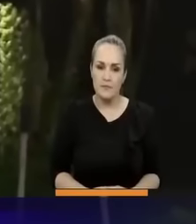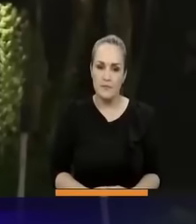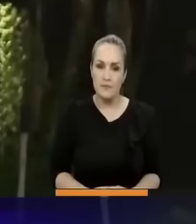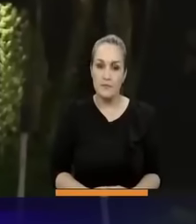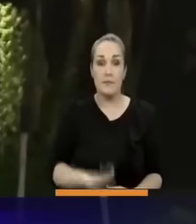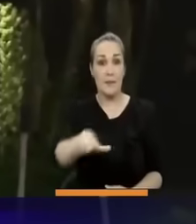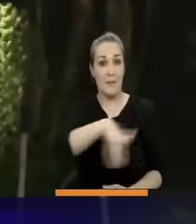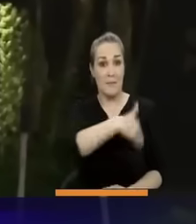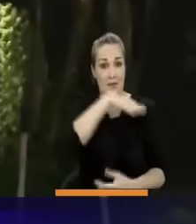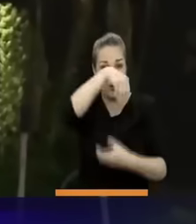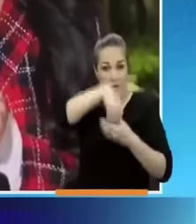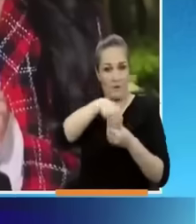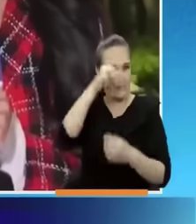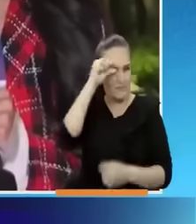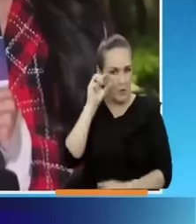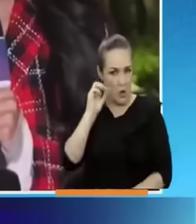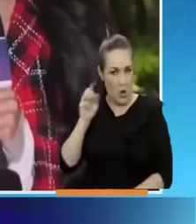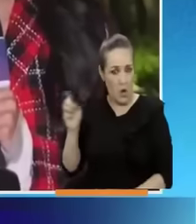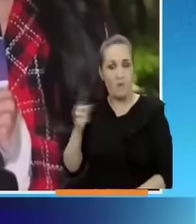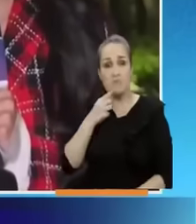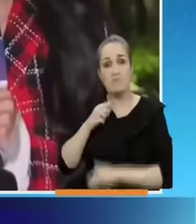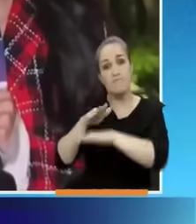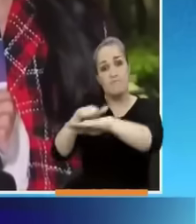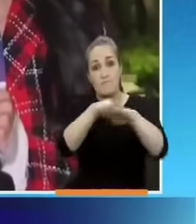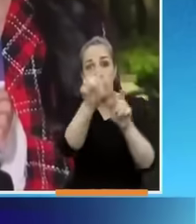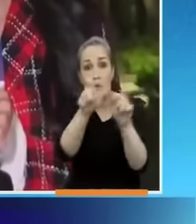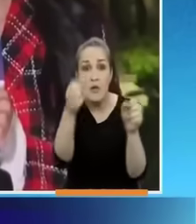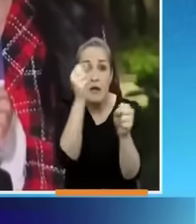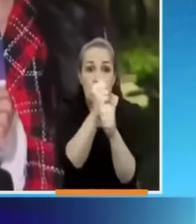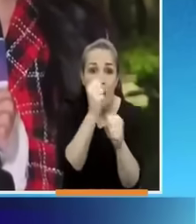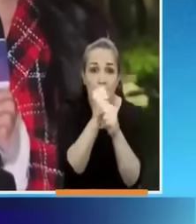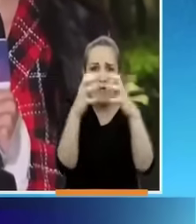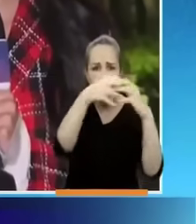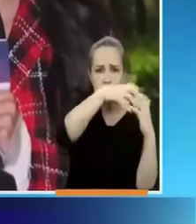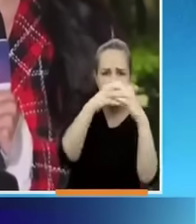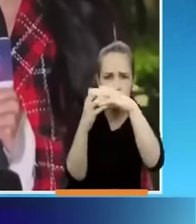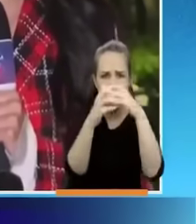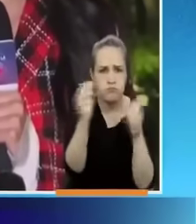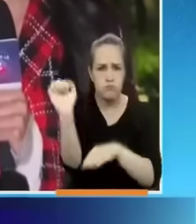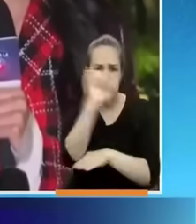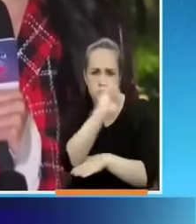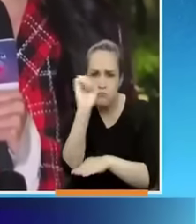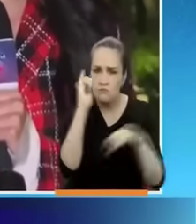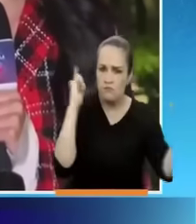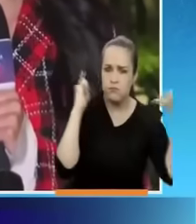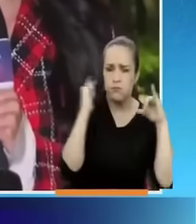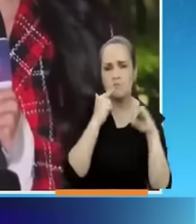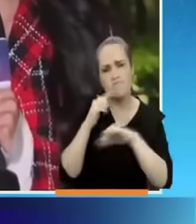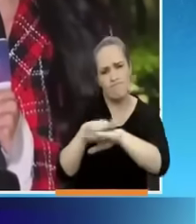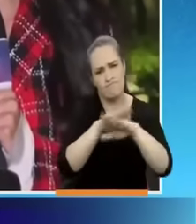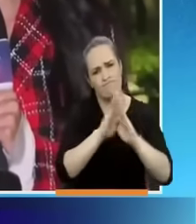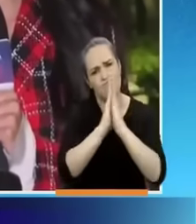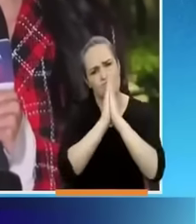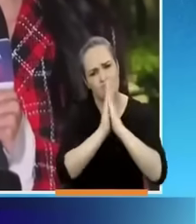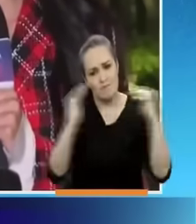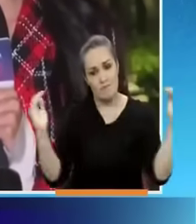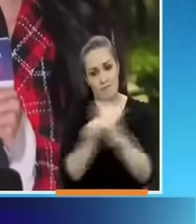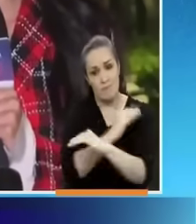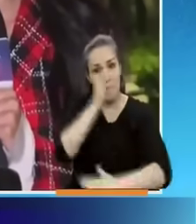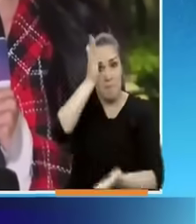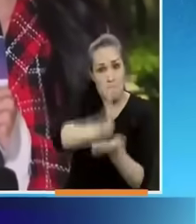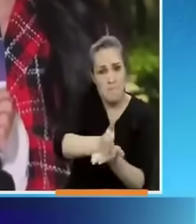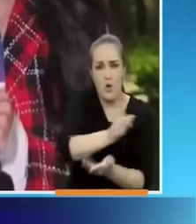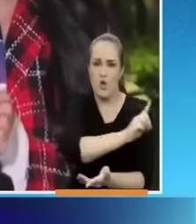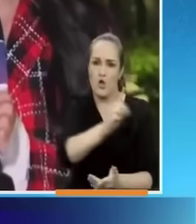Cristo también le hizo un llamado a los transportadores y es a no bloquear a las vías. Dice que se debe respetar los derechos humanitarios,